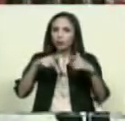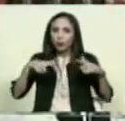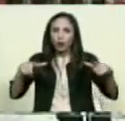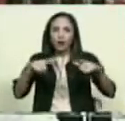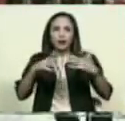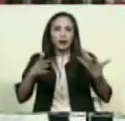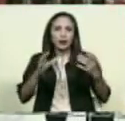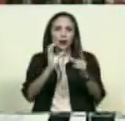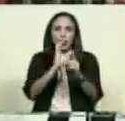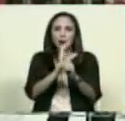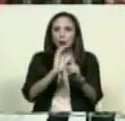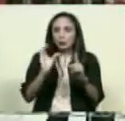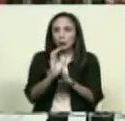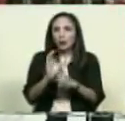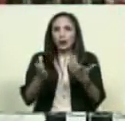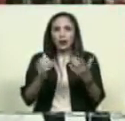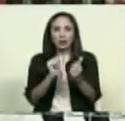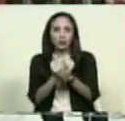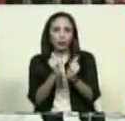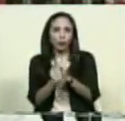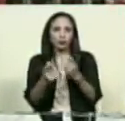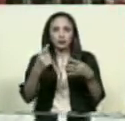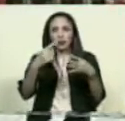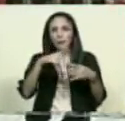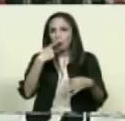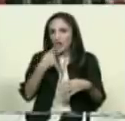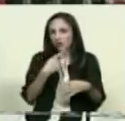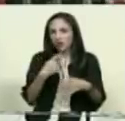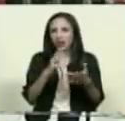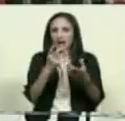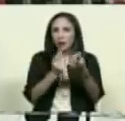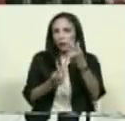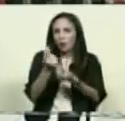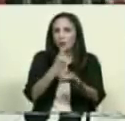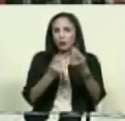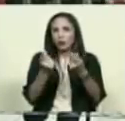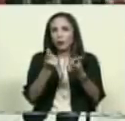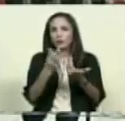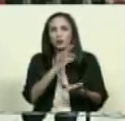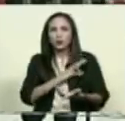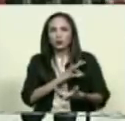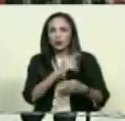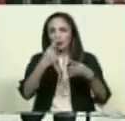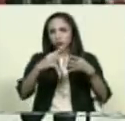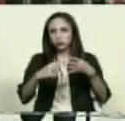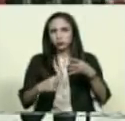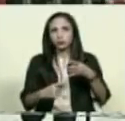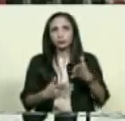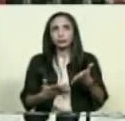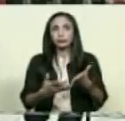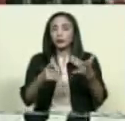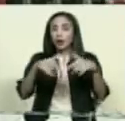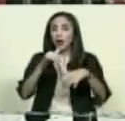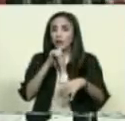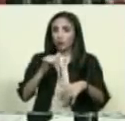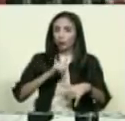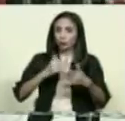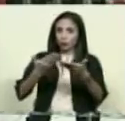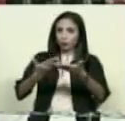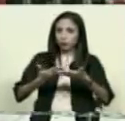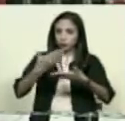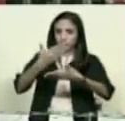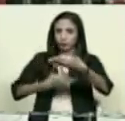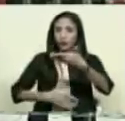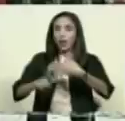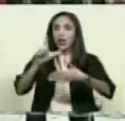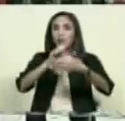culturales, deportivas, y desde el punto de vista ahorita estamos con el tema de las minerías. Ya tenemos la información, hasta ahora hay un